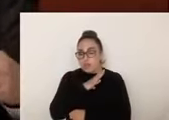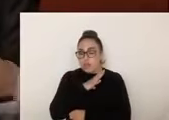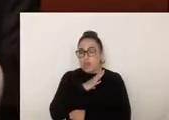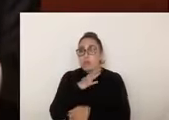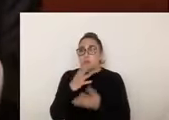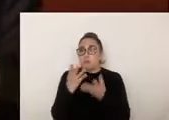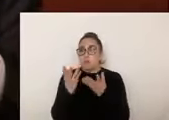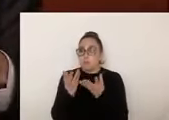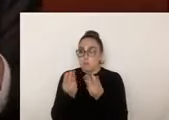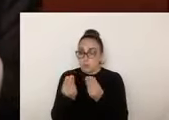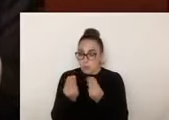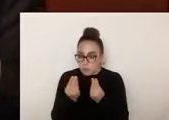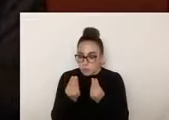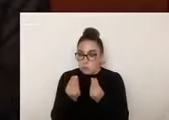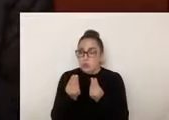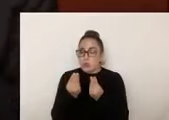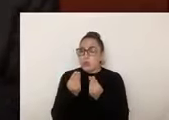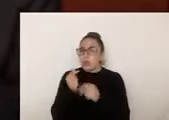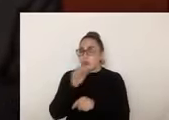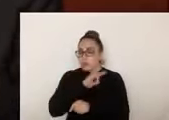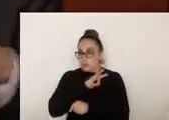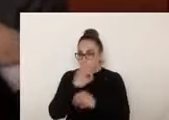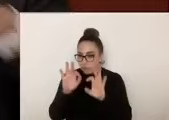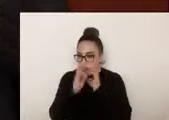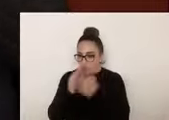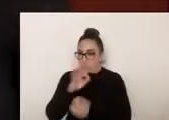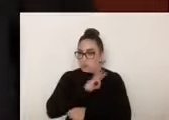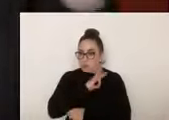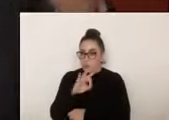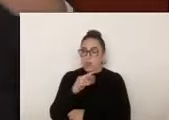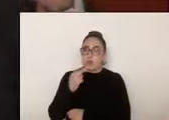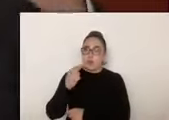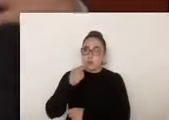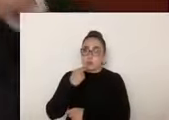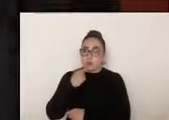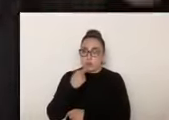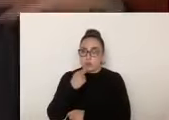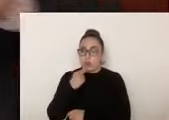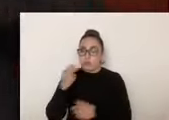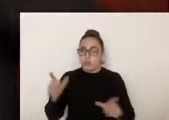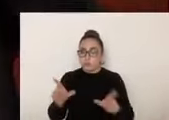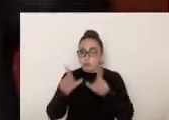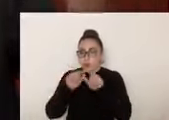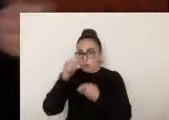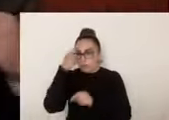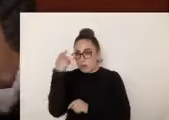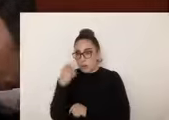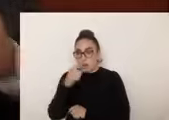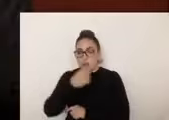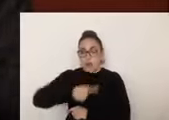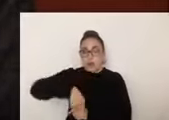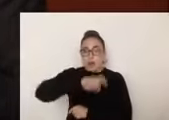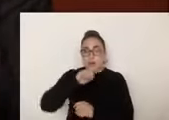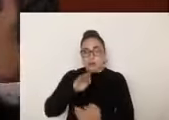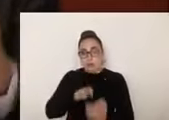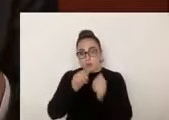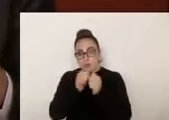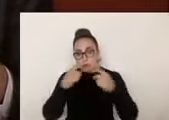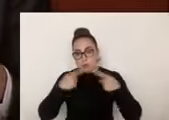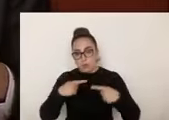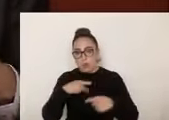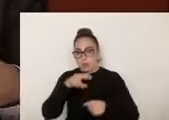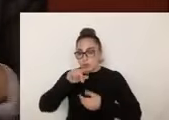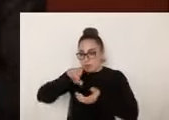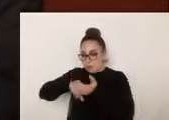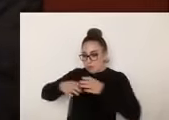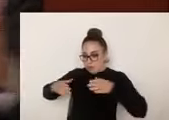tantas posibilidades de utilizarlo partidistamente, no como política en un sentido de la polis y de cara a la ciudadanía, sino de cara a los míos y para mantener el